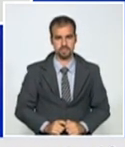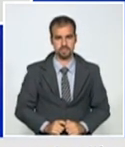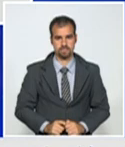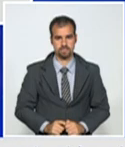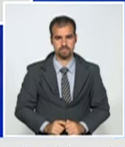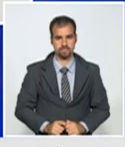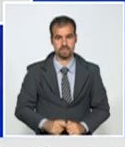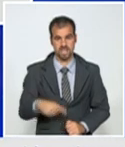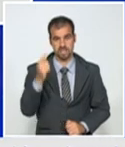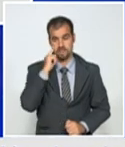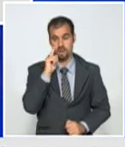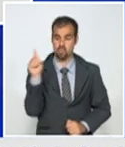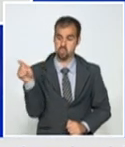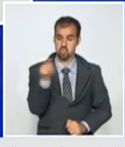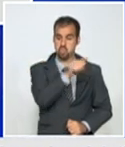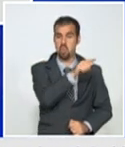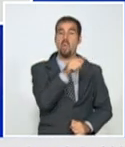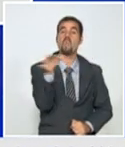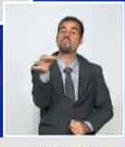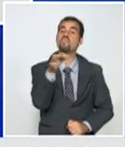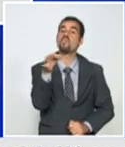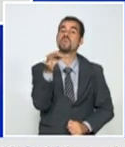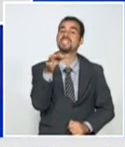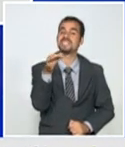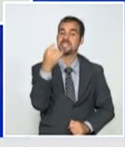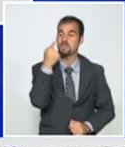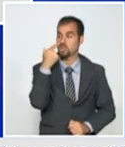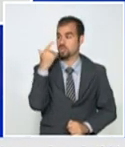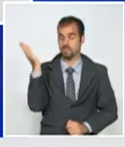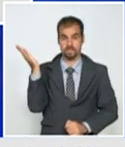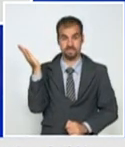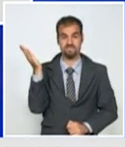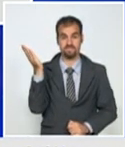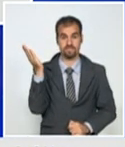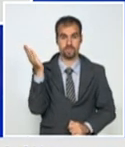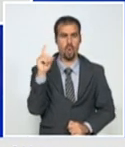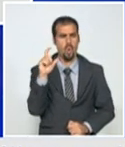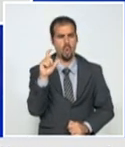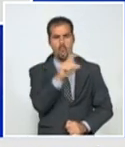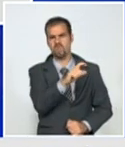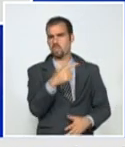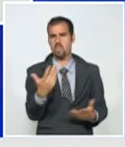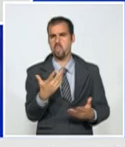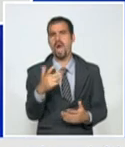municipios de mayores tasas de Cuba. Finalmente el Cotorro con